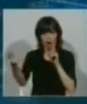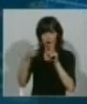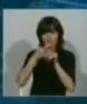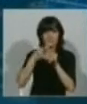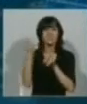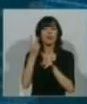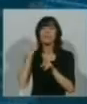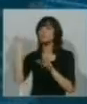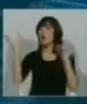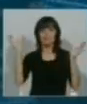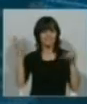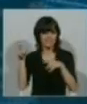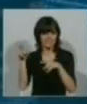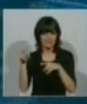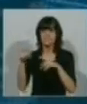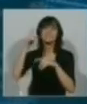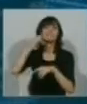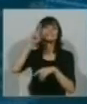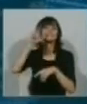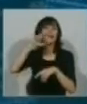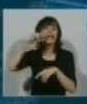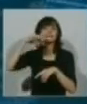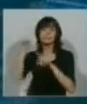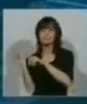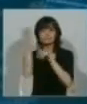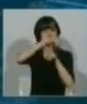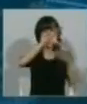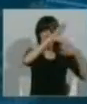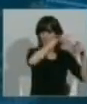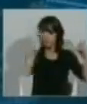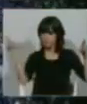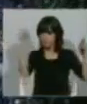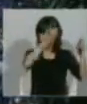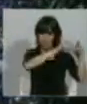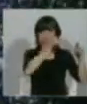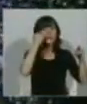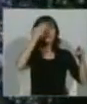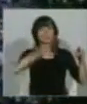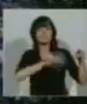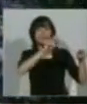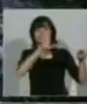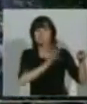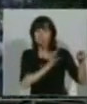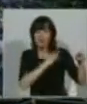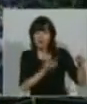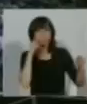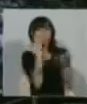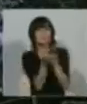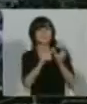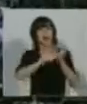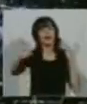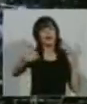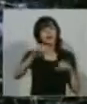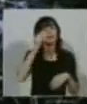dos continentes, Irlanda y Canadá. Y ahí estamos viendo los últimos 25 años que empieza con los cables de fibra